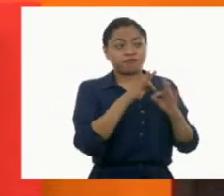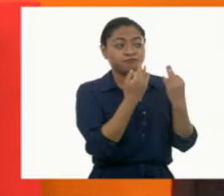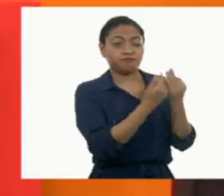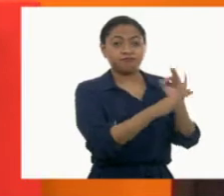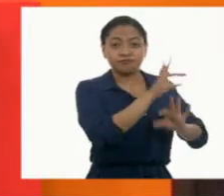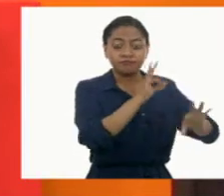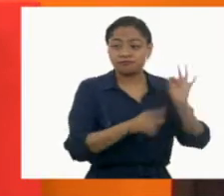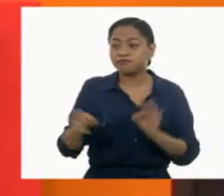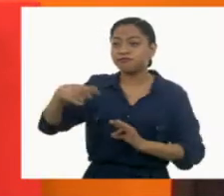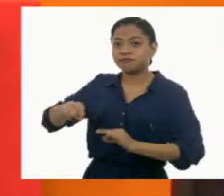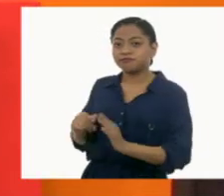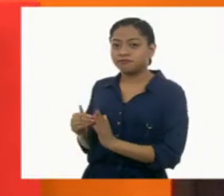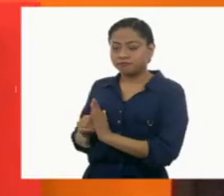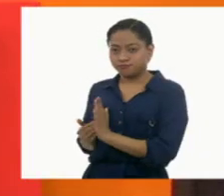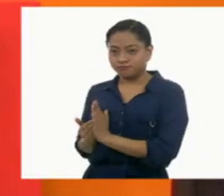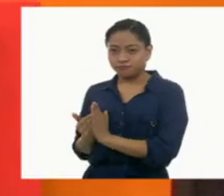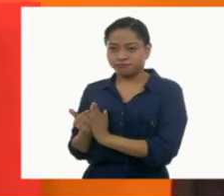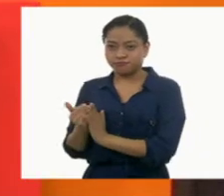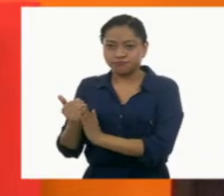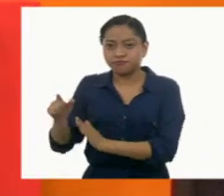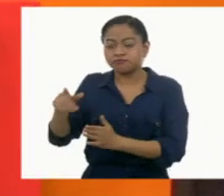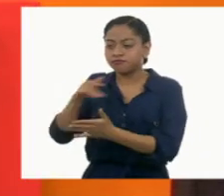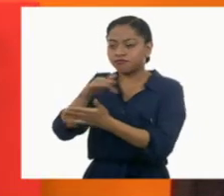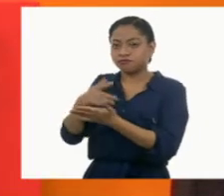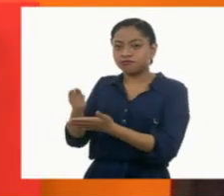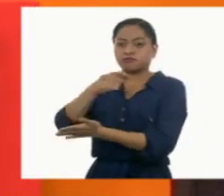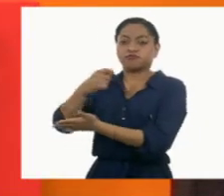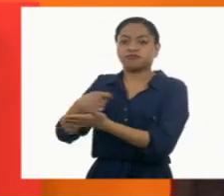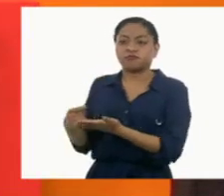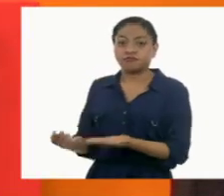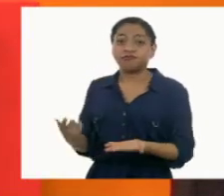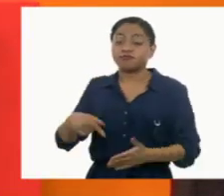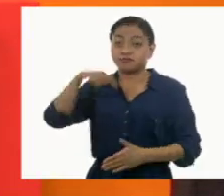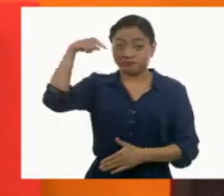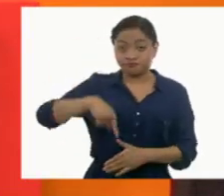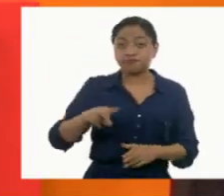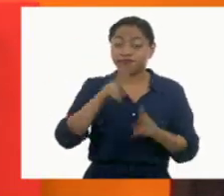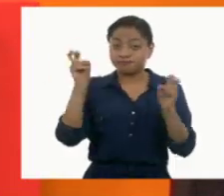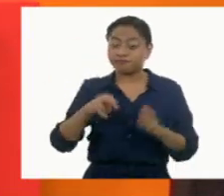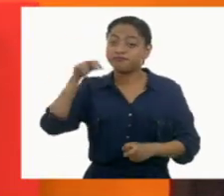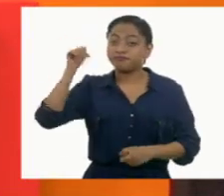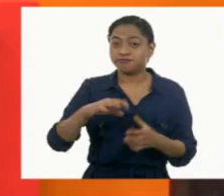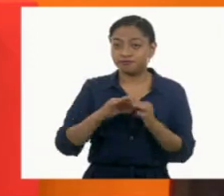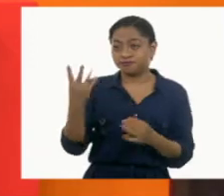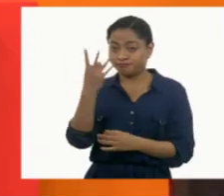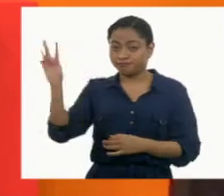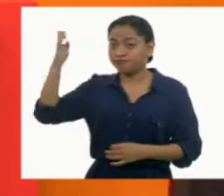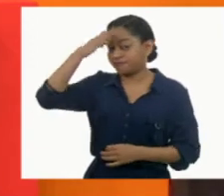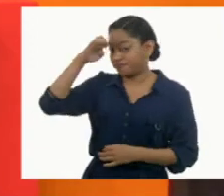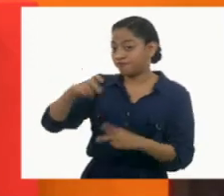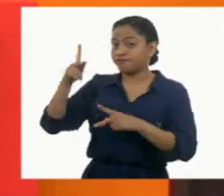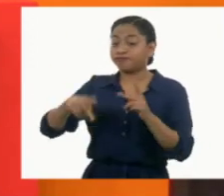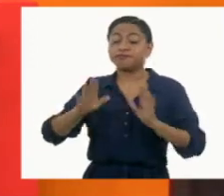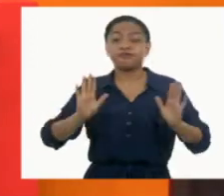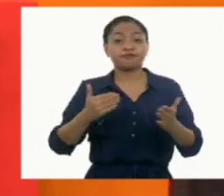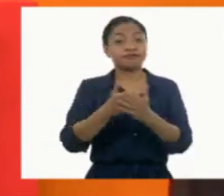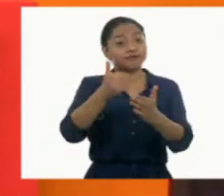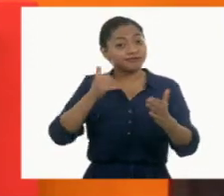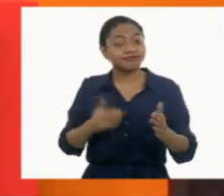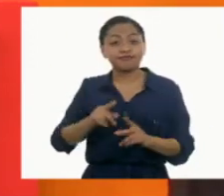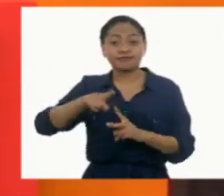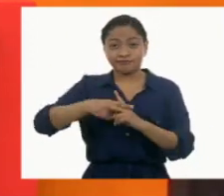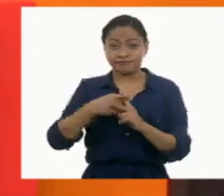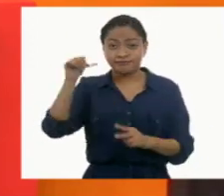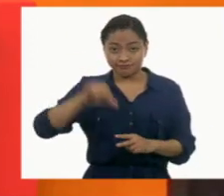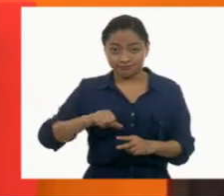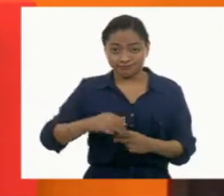que fortalezcan el desarrollo de la lectura y escritura en ellos? De esto y más nos hablarán nuestros invitados. Pero antes de